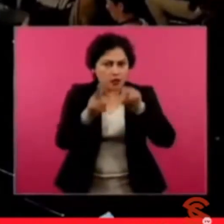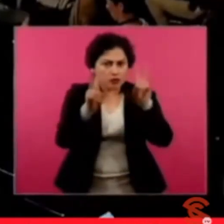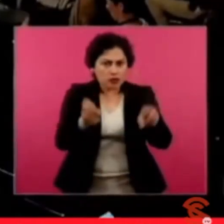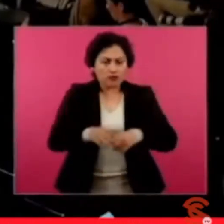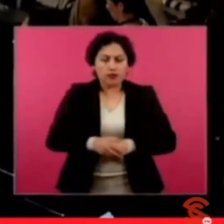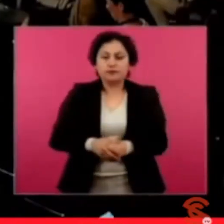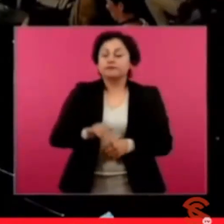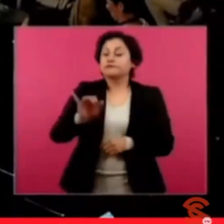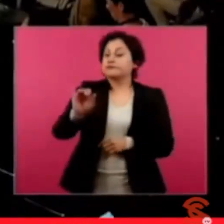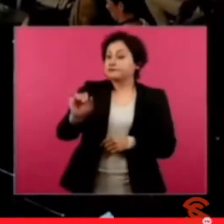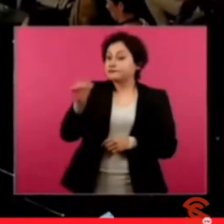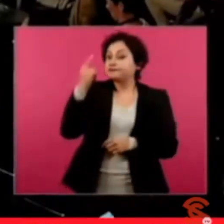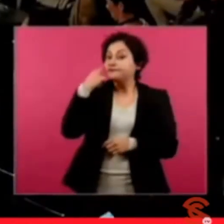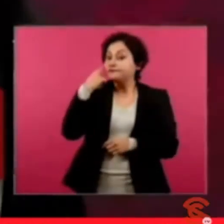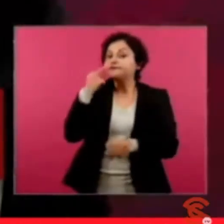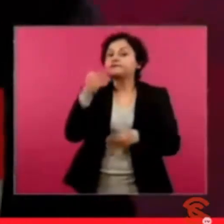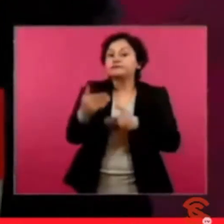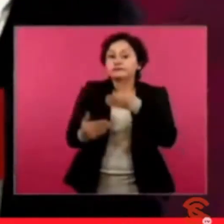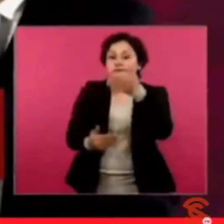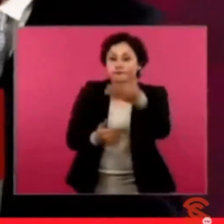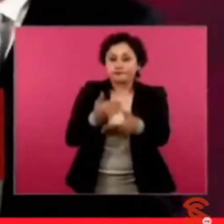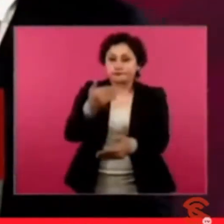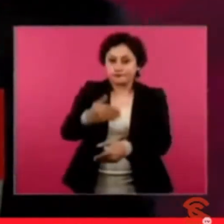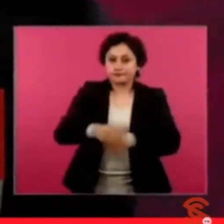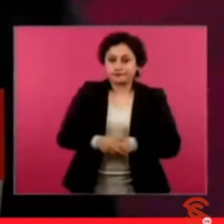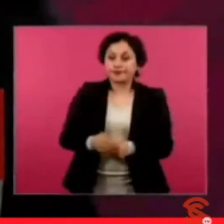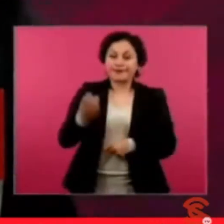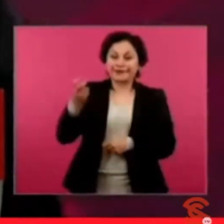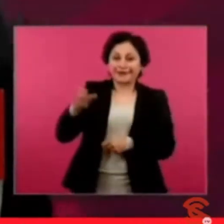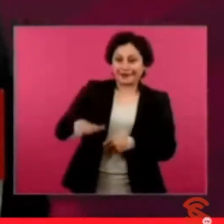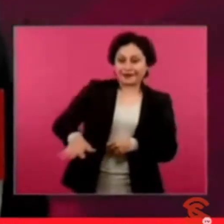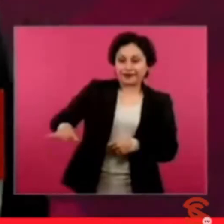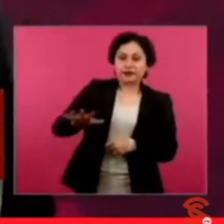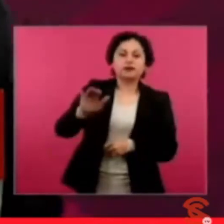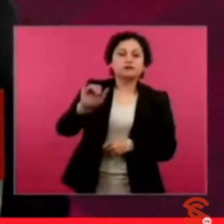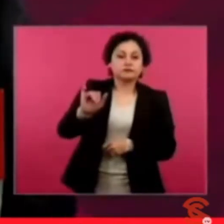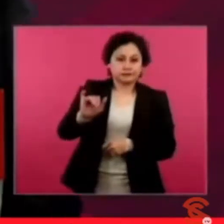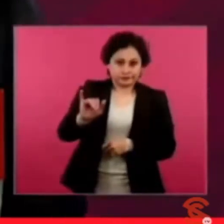avanzando. Es esa región